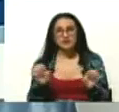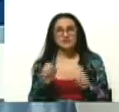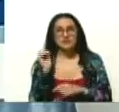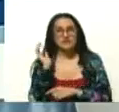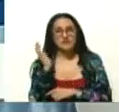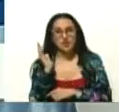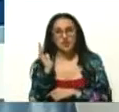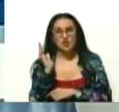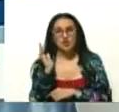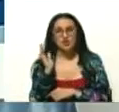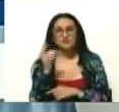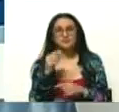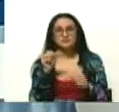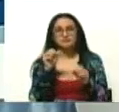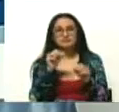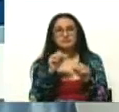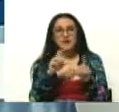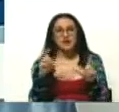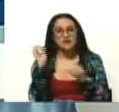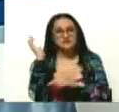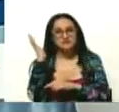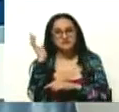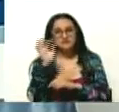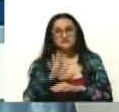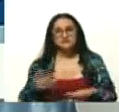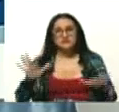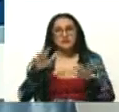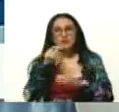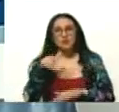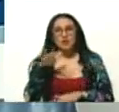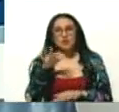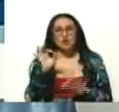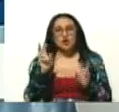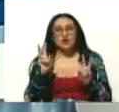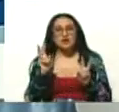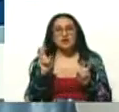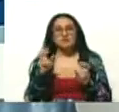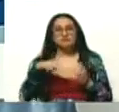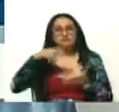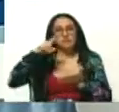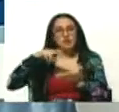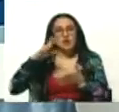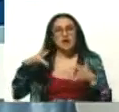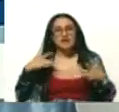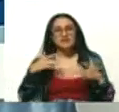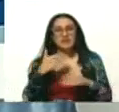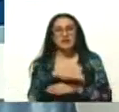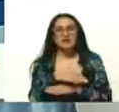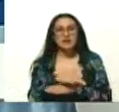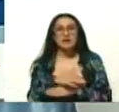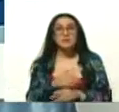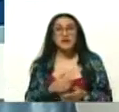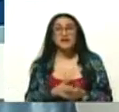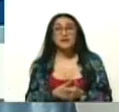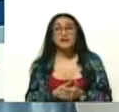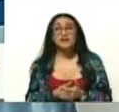foros, seminarios para la población en general, elaboración de murales, actividades de calle, publicaciones en las redes